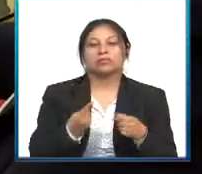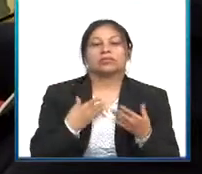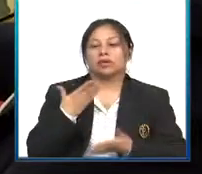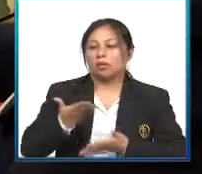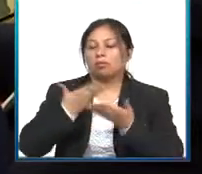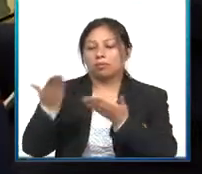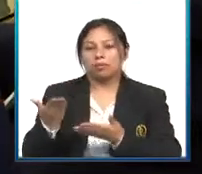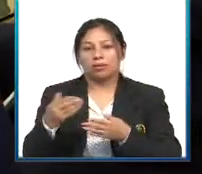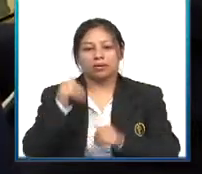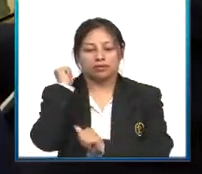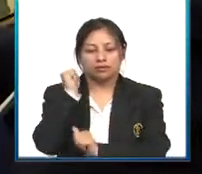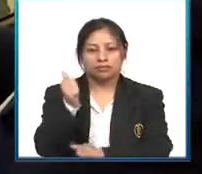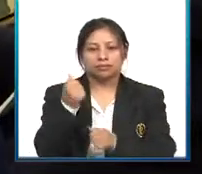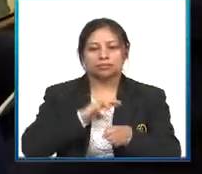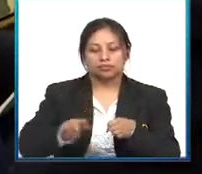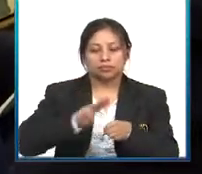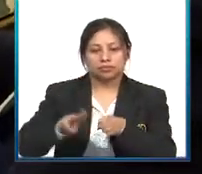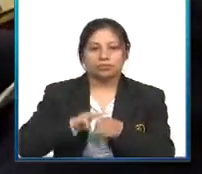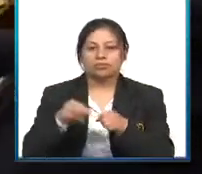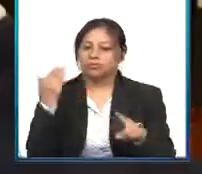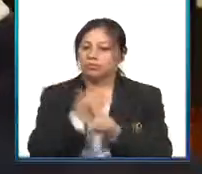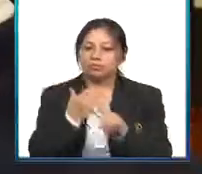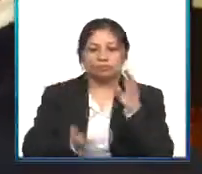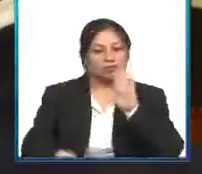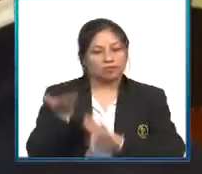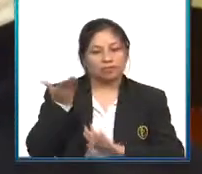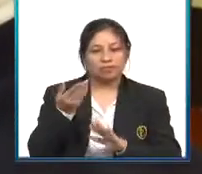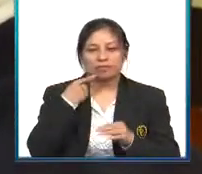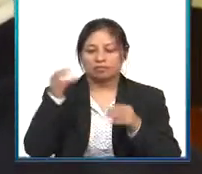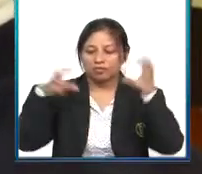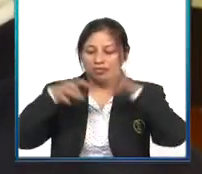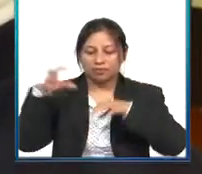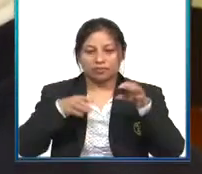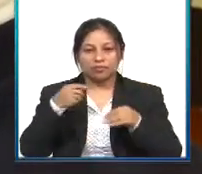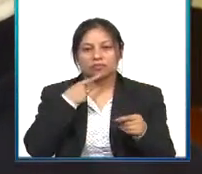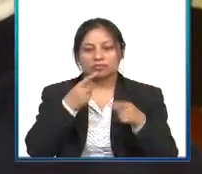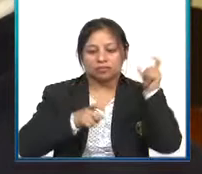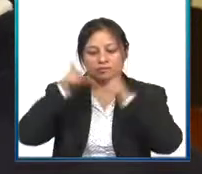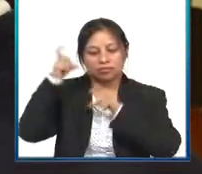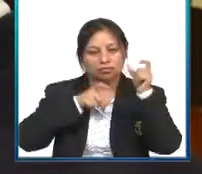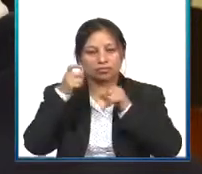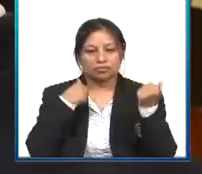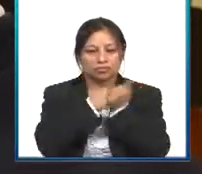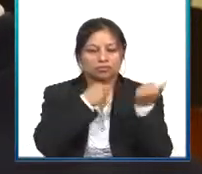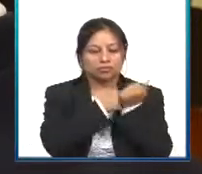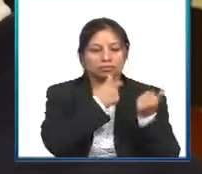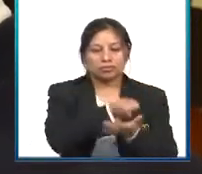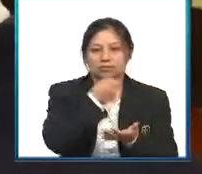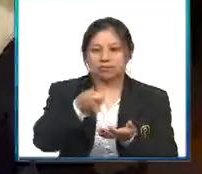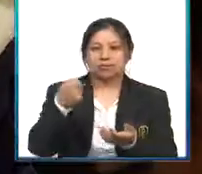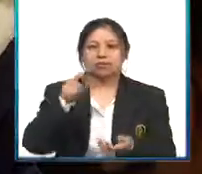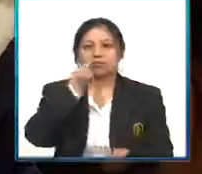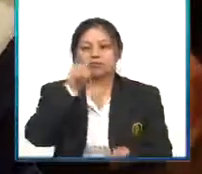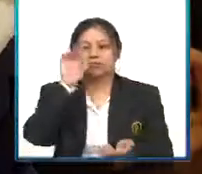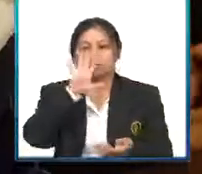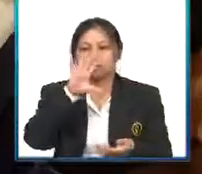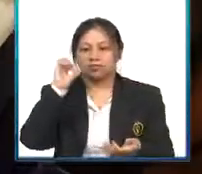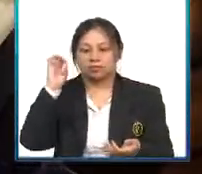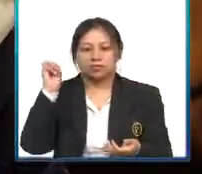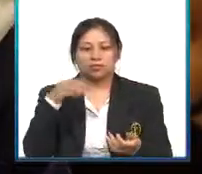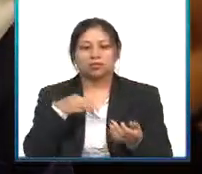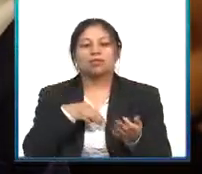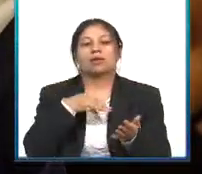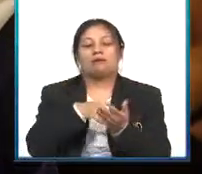raciones en 15 municipios donde más estragos ocasionaron las lluvias. Duro también mencionó que se está gestionando un aporte económico de 1.500